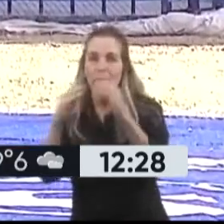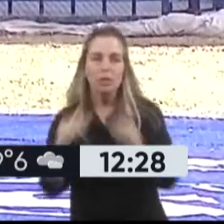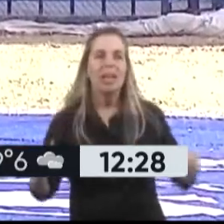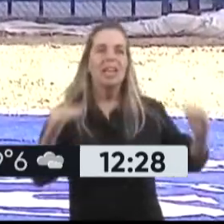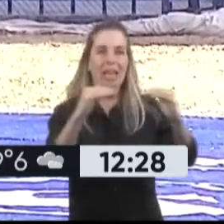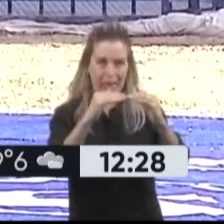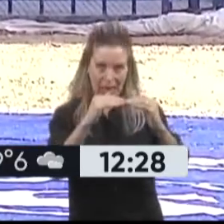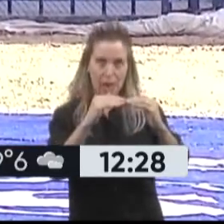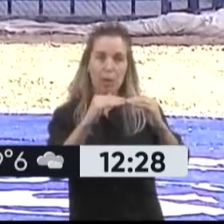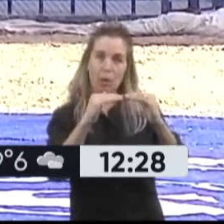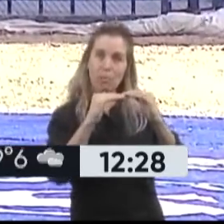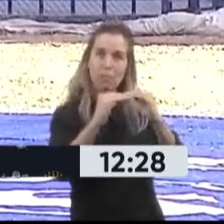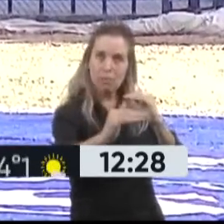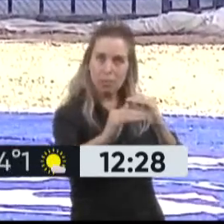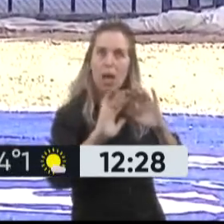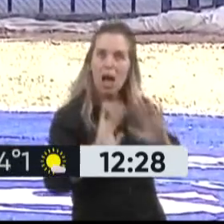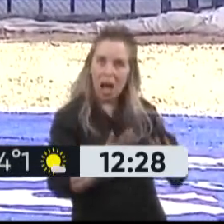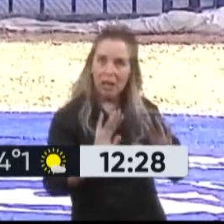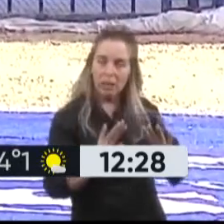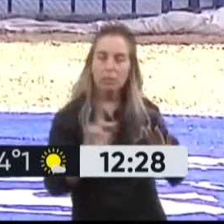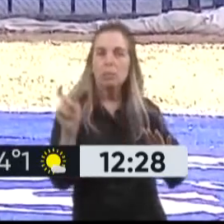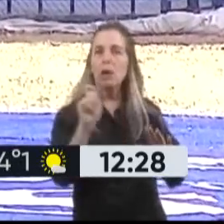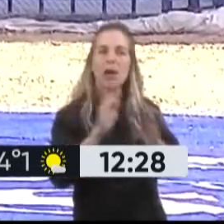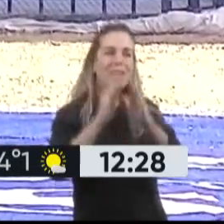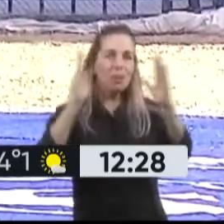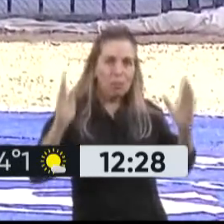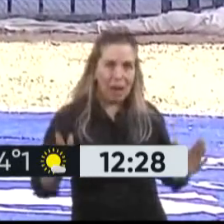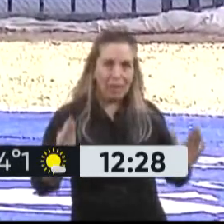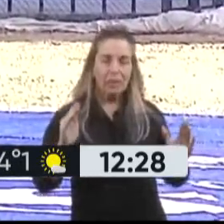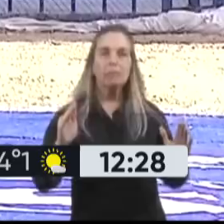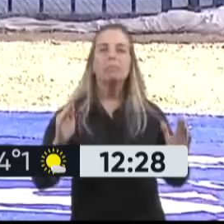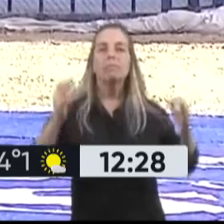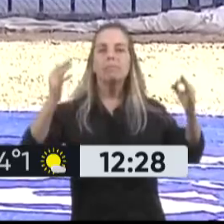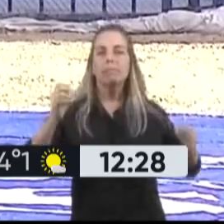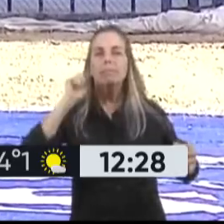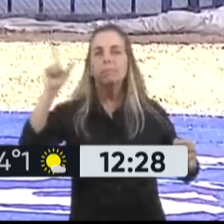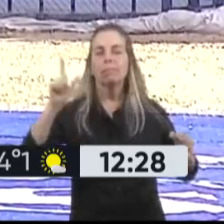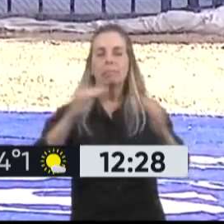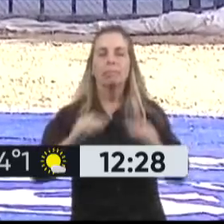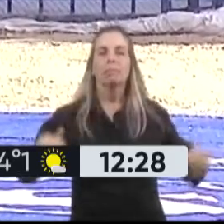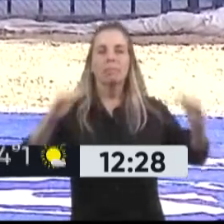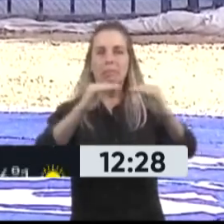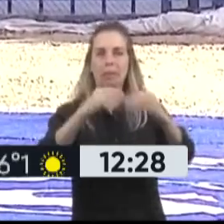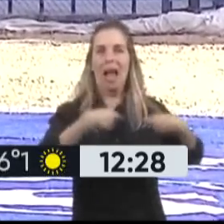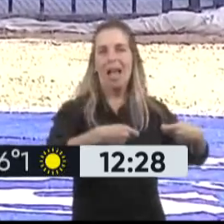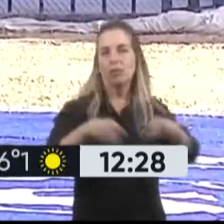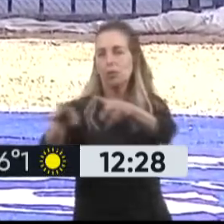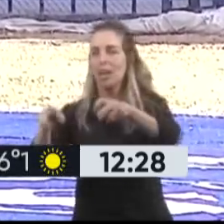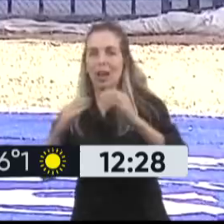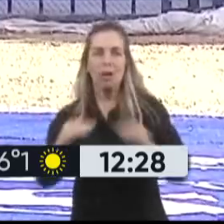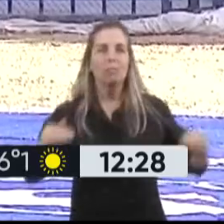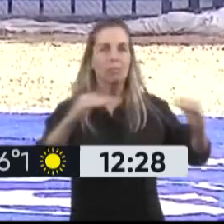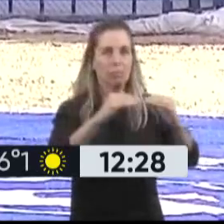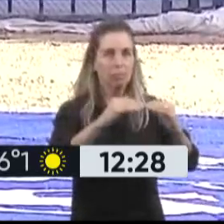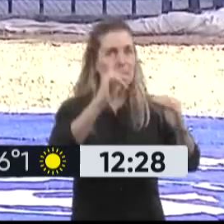y ajustamos el sector público y en un mes logramos el equilibrio financiero, aún pagando